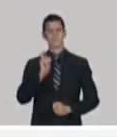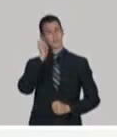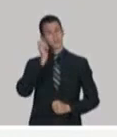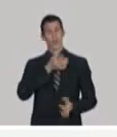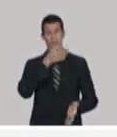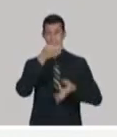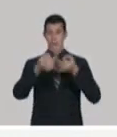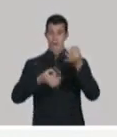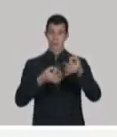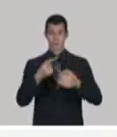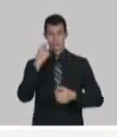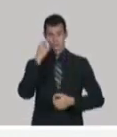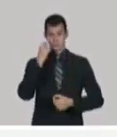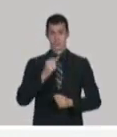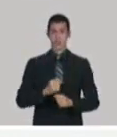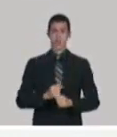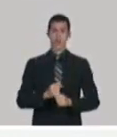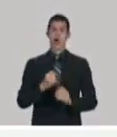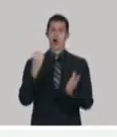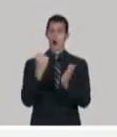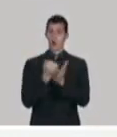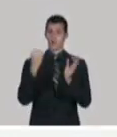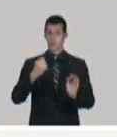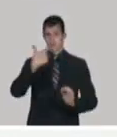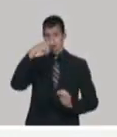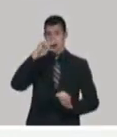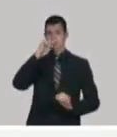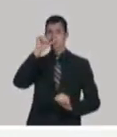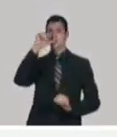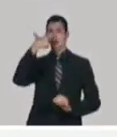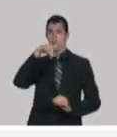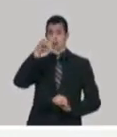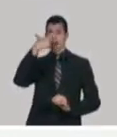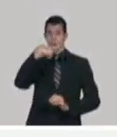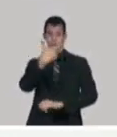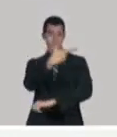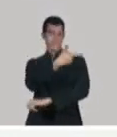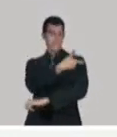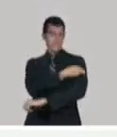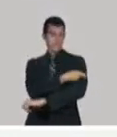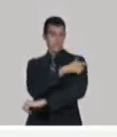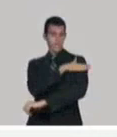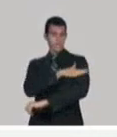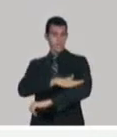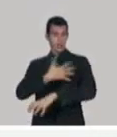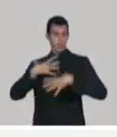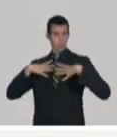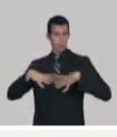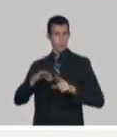recibieron la vacuna en dallas como puede verse ahí nosotros salvamos bueno el 6 nosotros